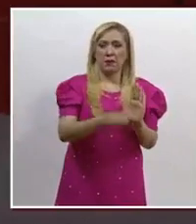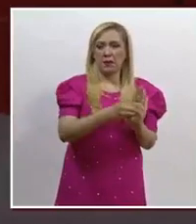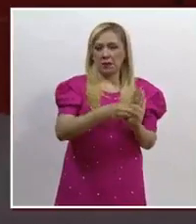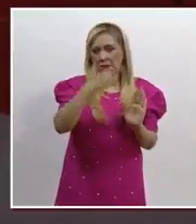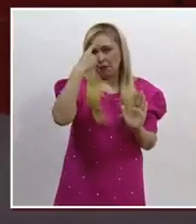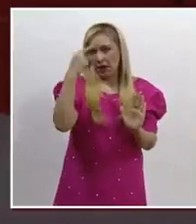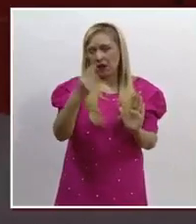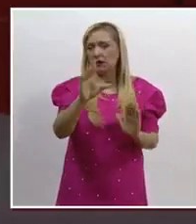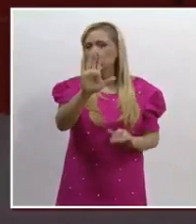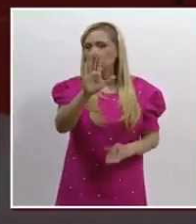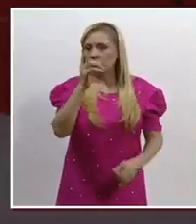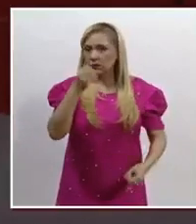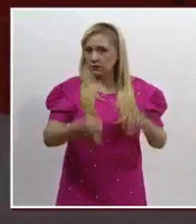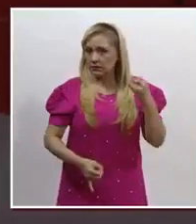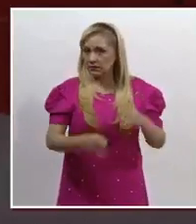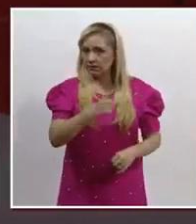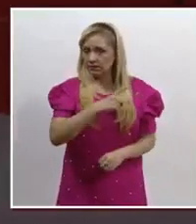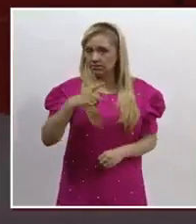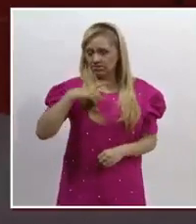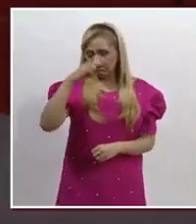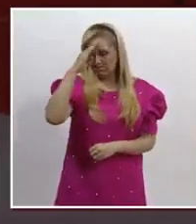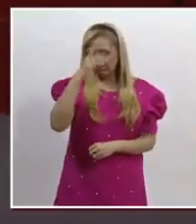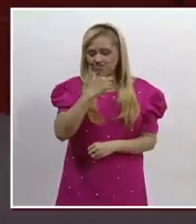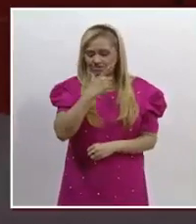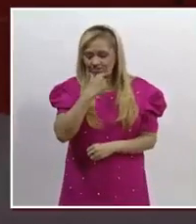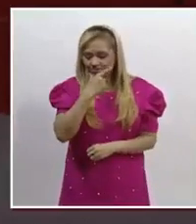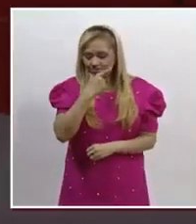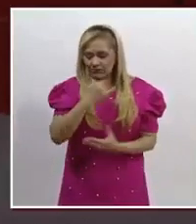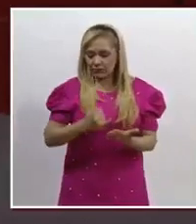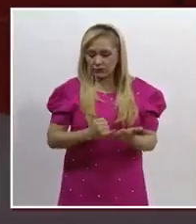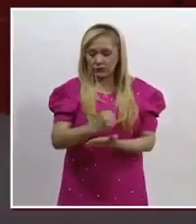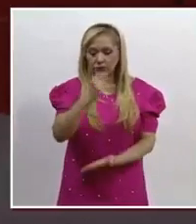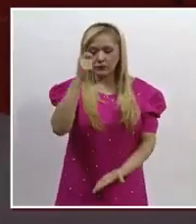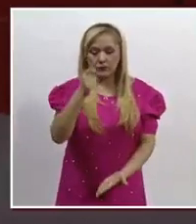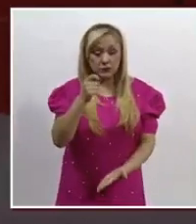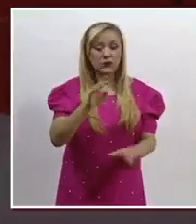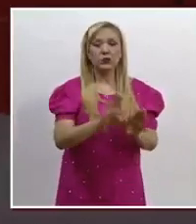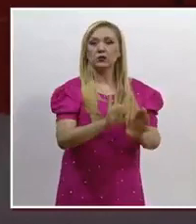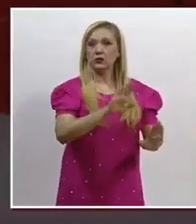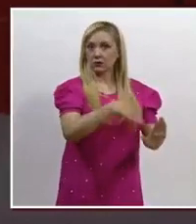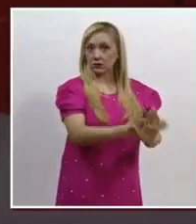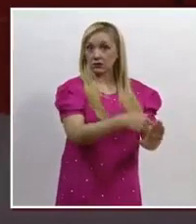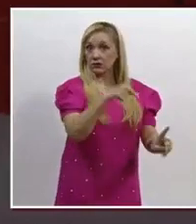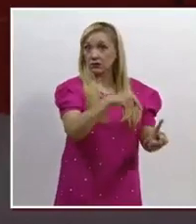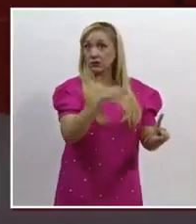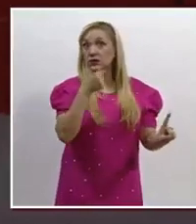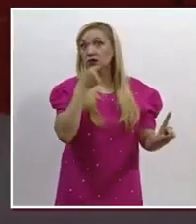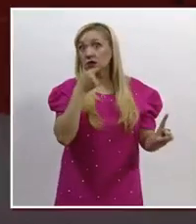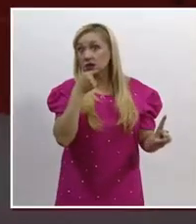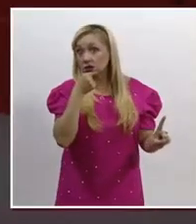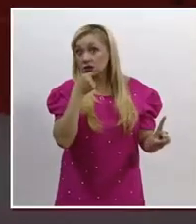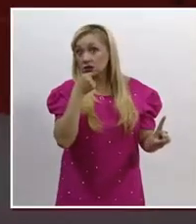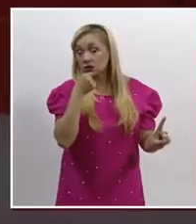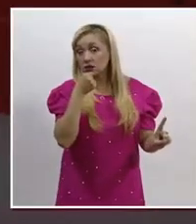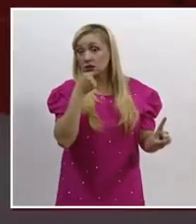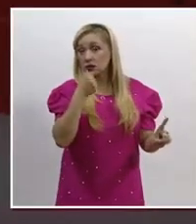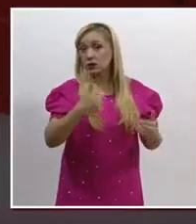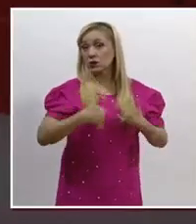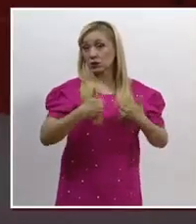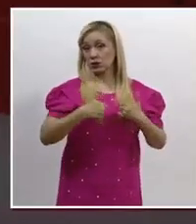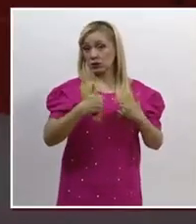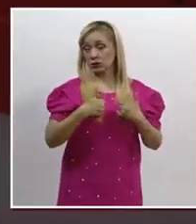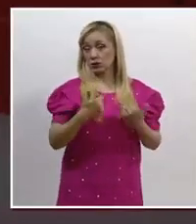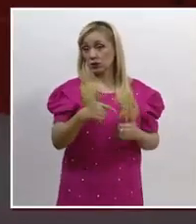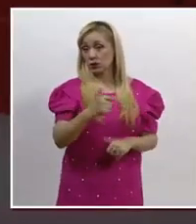juzgador debe considerar si con su decisión va a afectar los derechos o intereses de las niñas, niños o